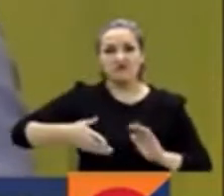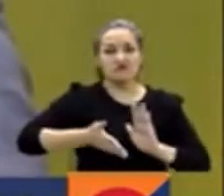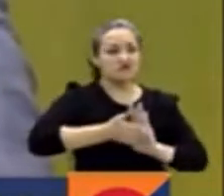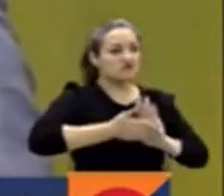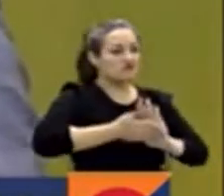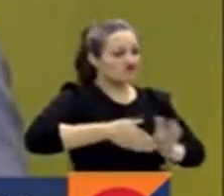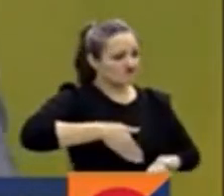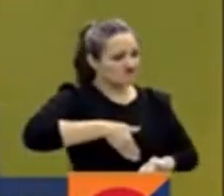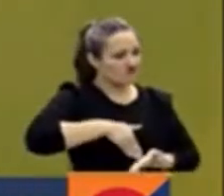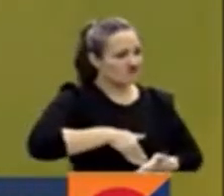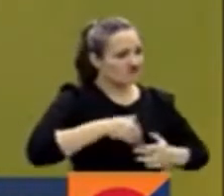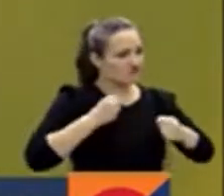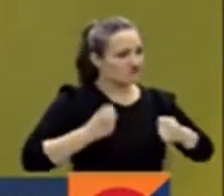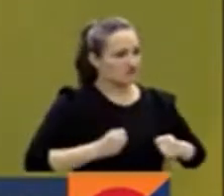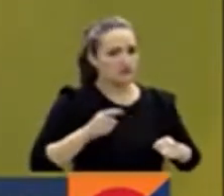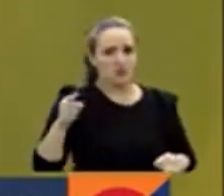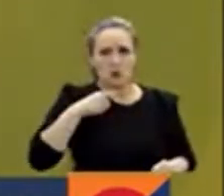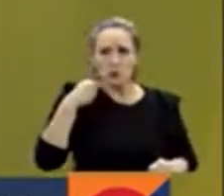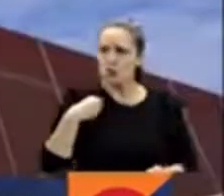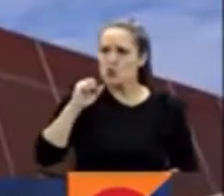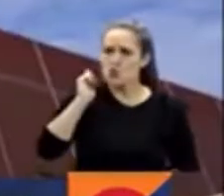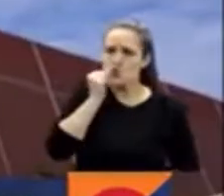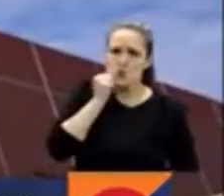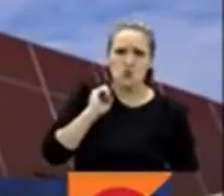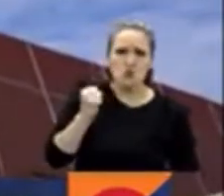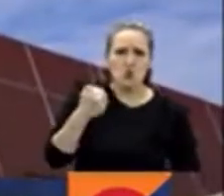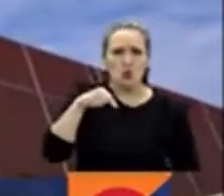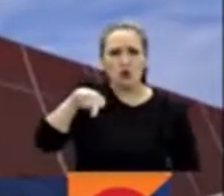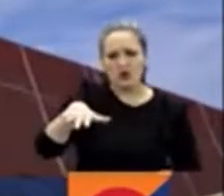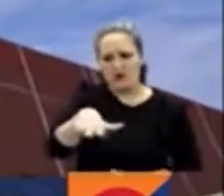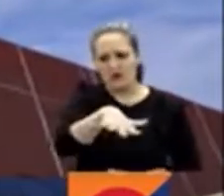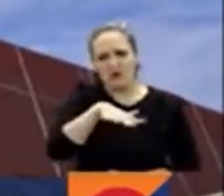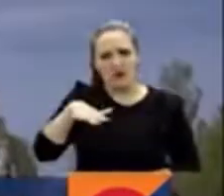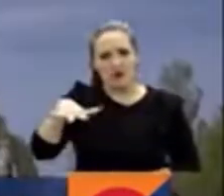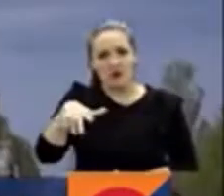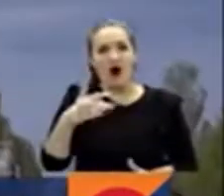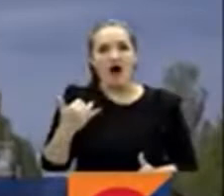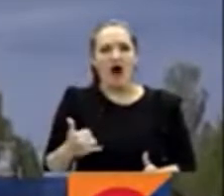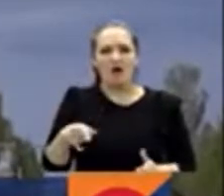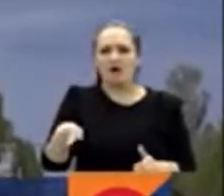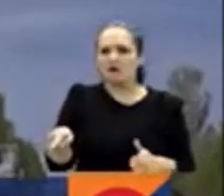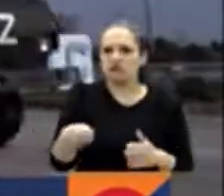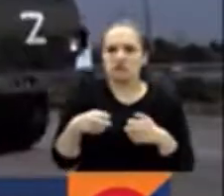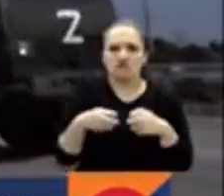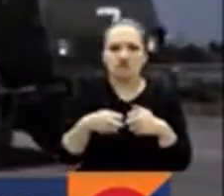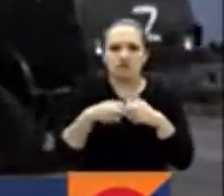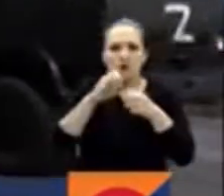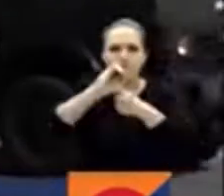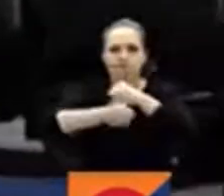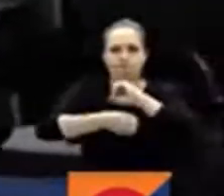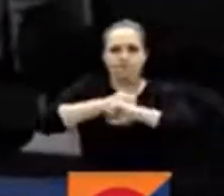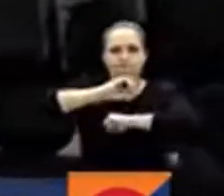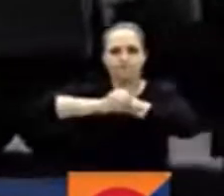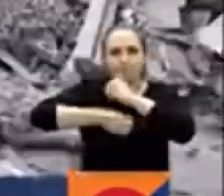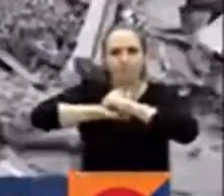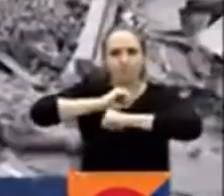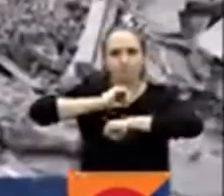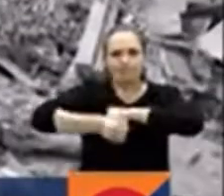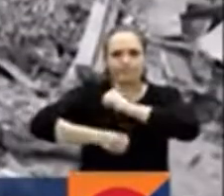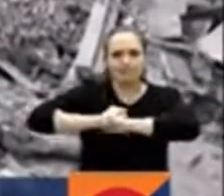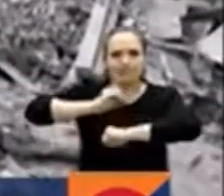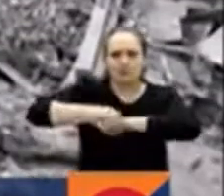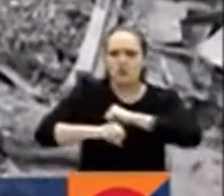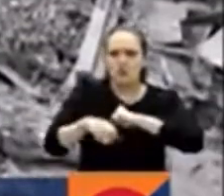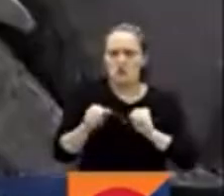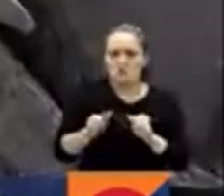su presencia en la planta de energía nuclear de Zaporilla. Los impactos en Enerdoar, complejo cuyo eje es la central atómica más grande de